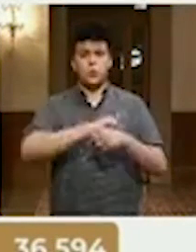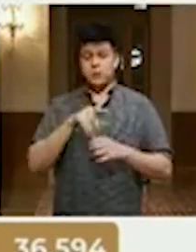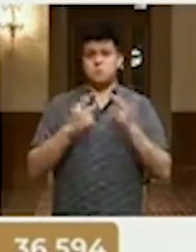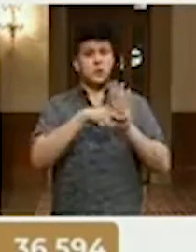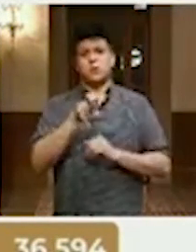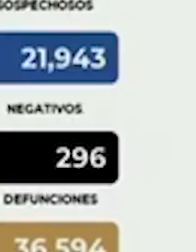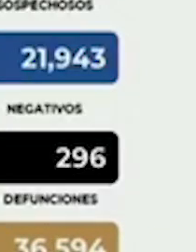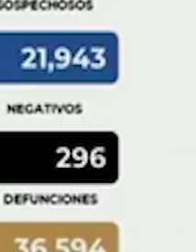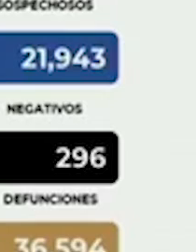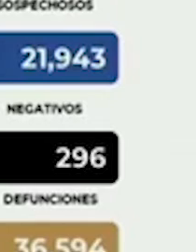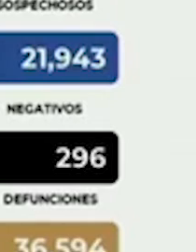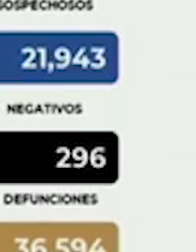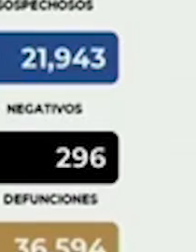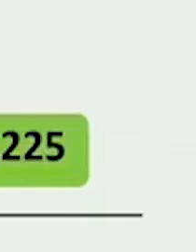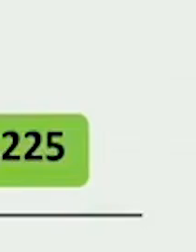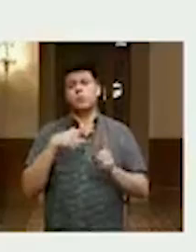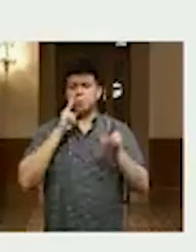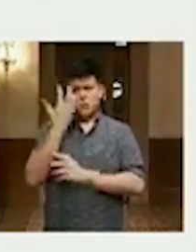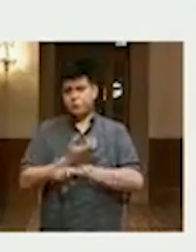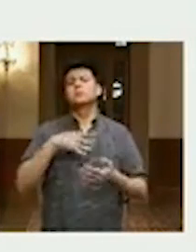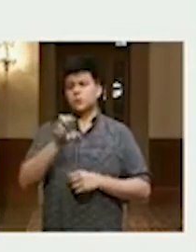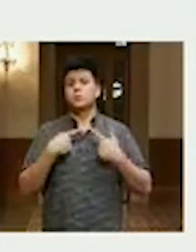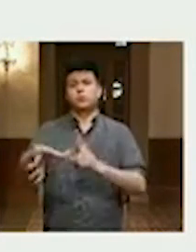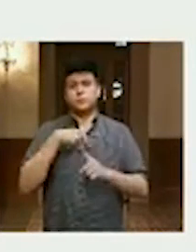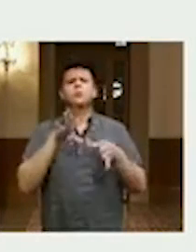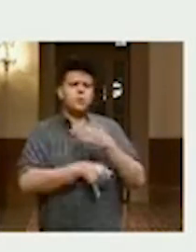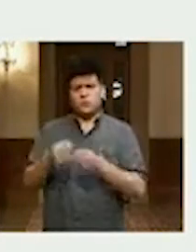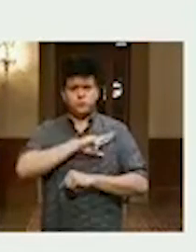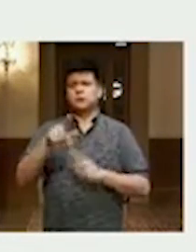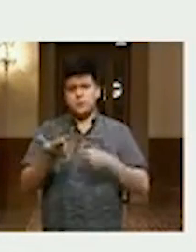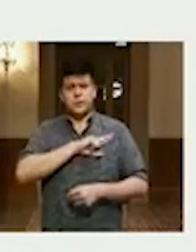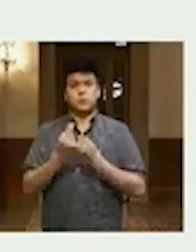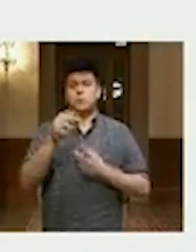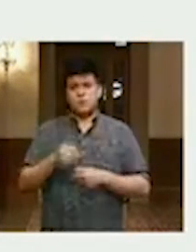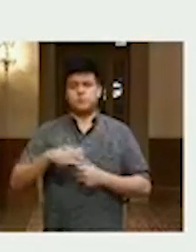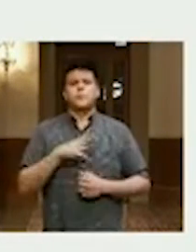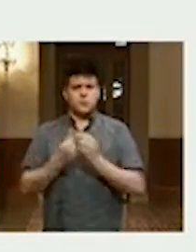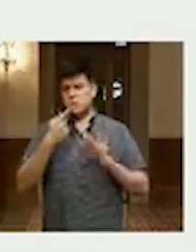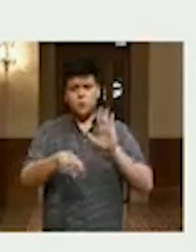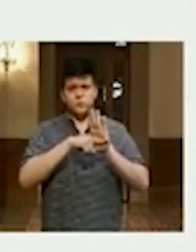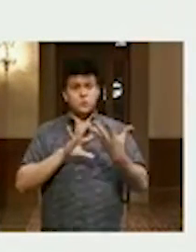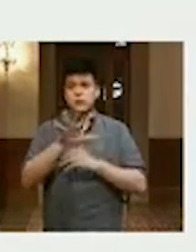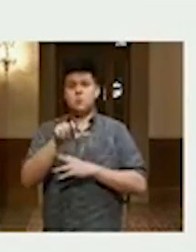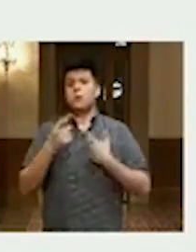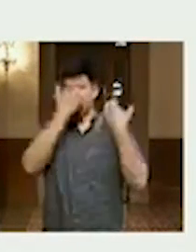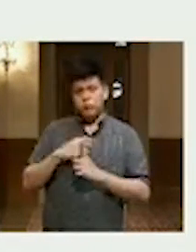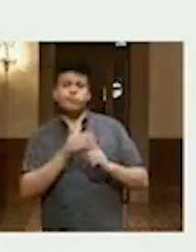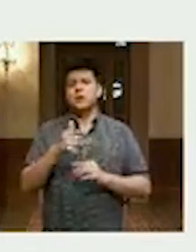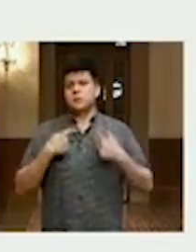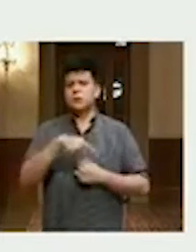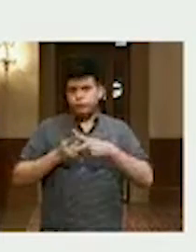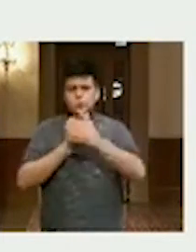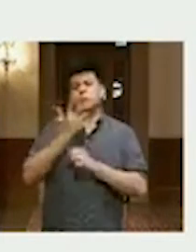se registró en una persona de 64 años quien viajó a nueva york el 9 de marzo y murió a nuevo león en el hospital